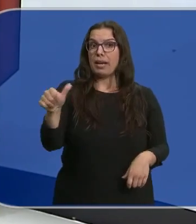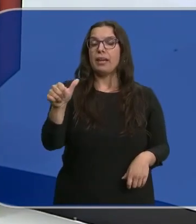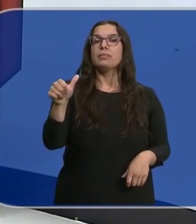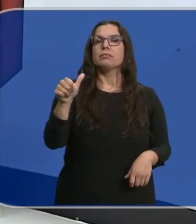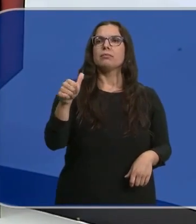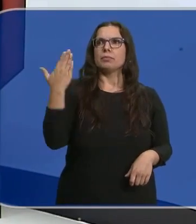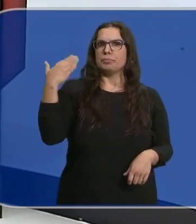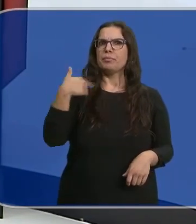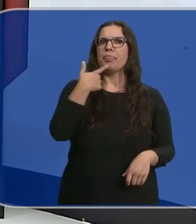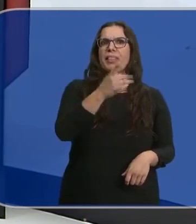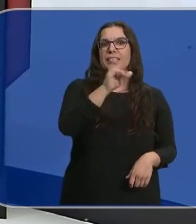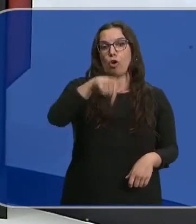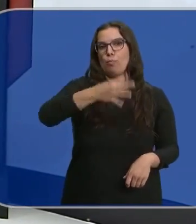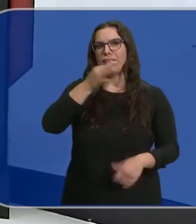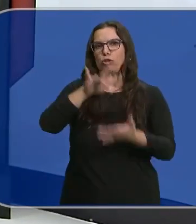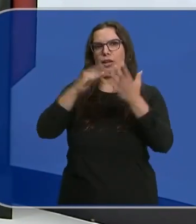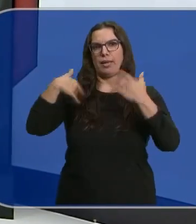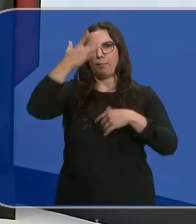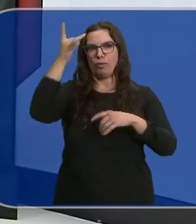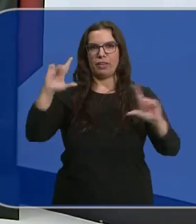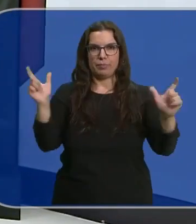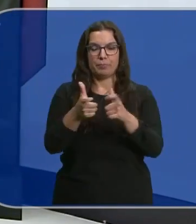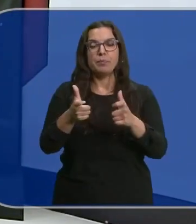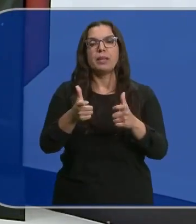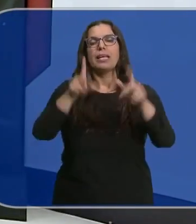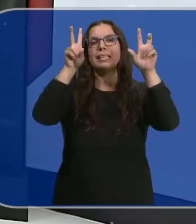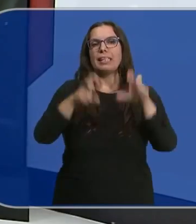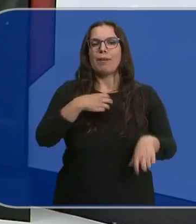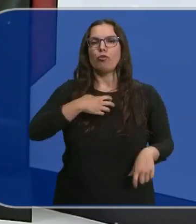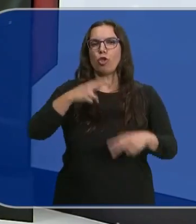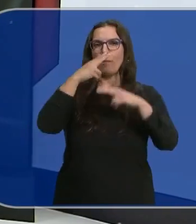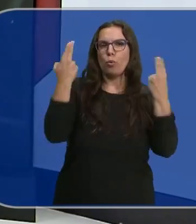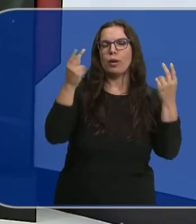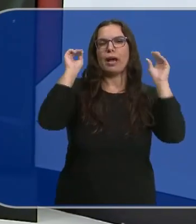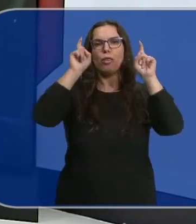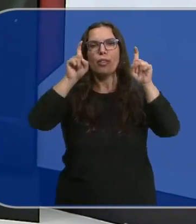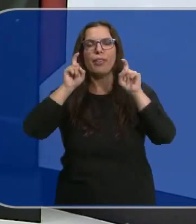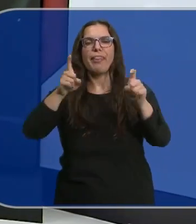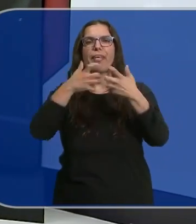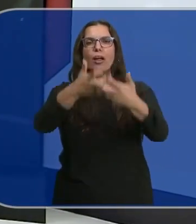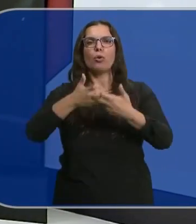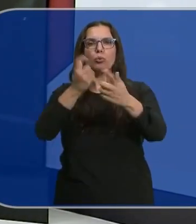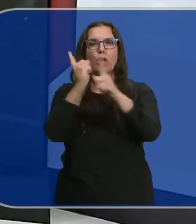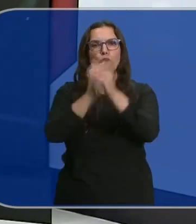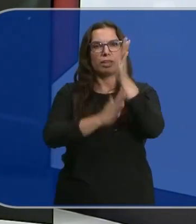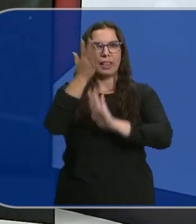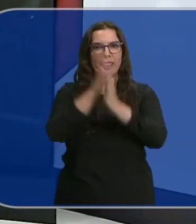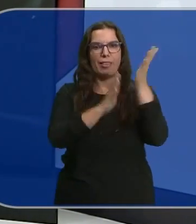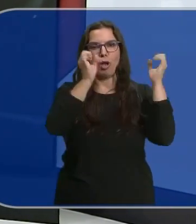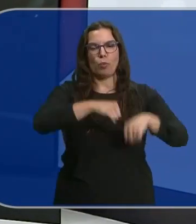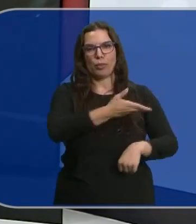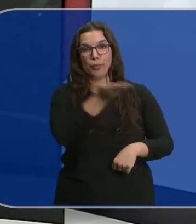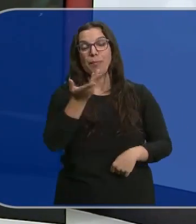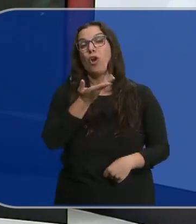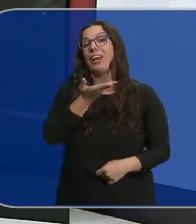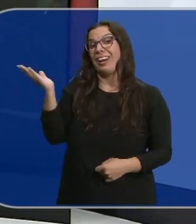semanas y que se celebrará esta tarde. Al margen de acuerdos en materia de función pública, docencia y lucha contra incendios, la